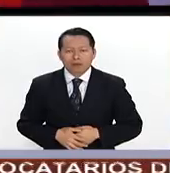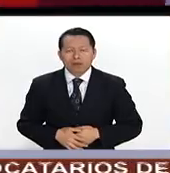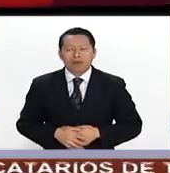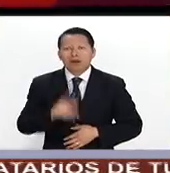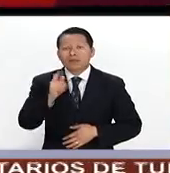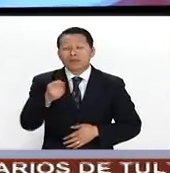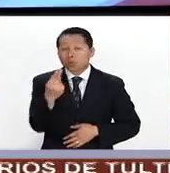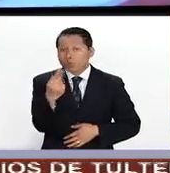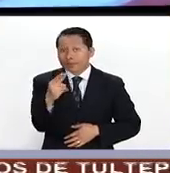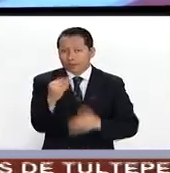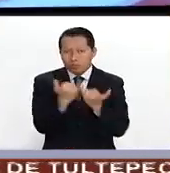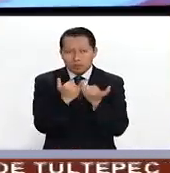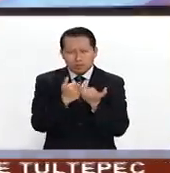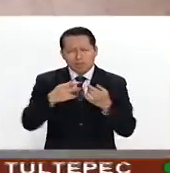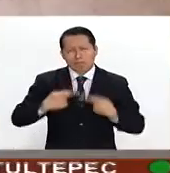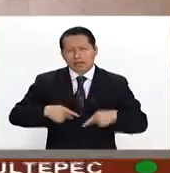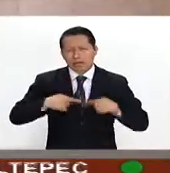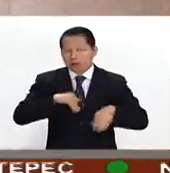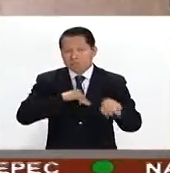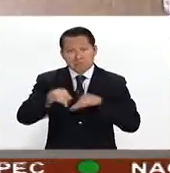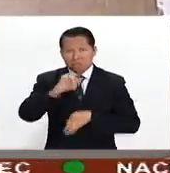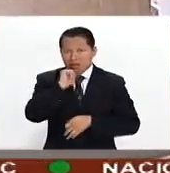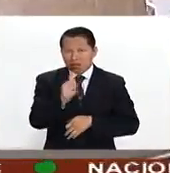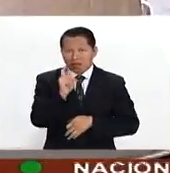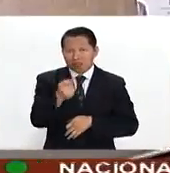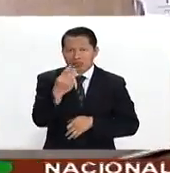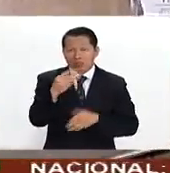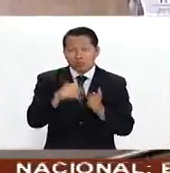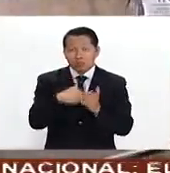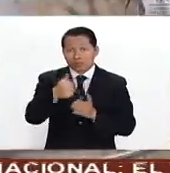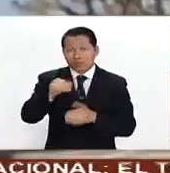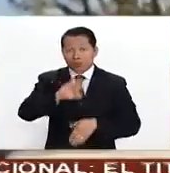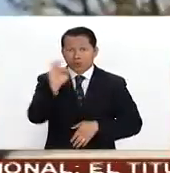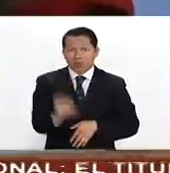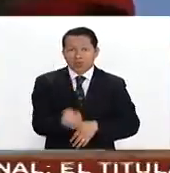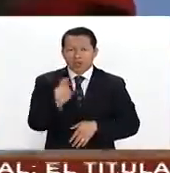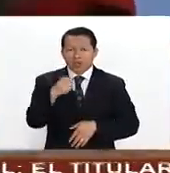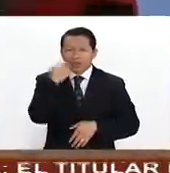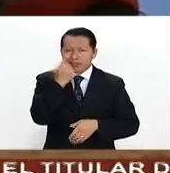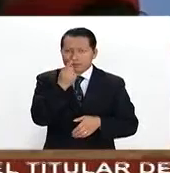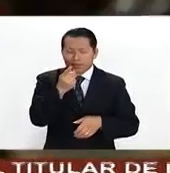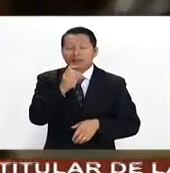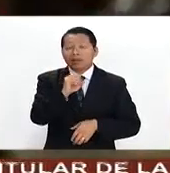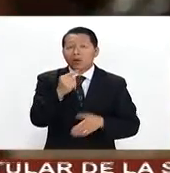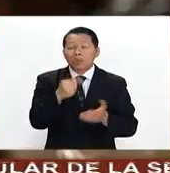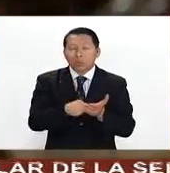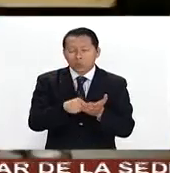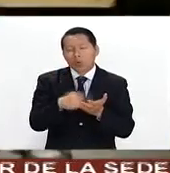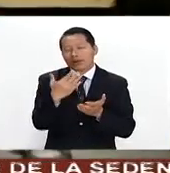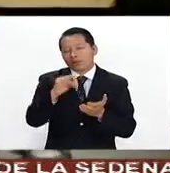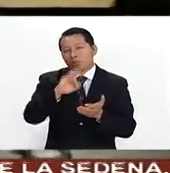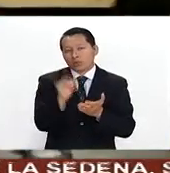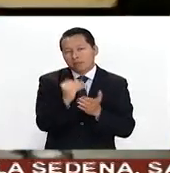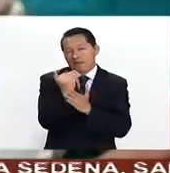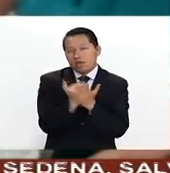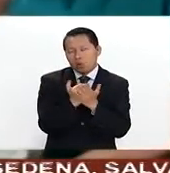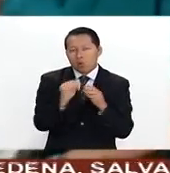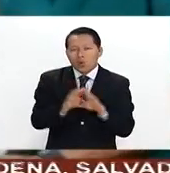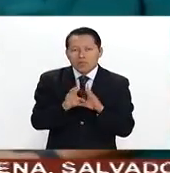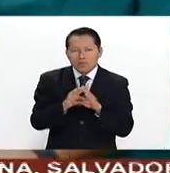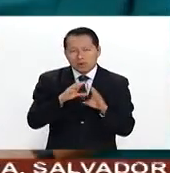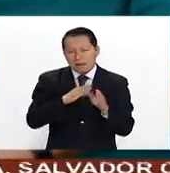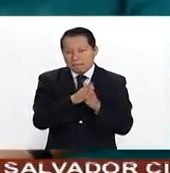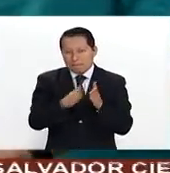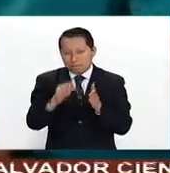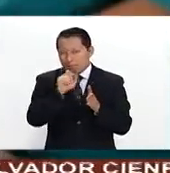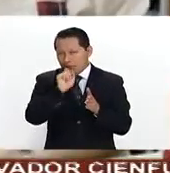Durante noviembre, la tasa de desempleo en México se ubicó en 3.6%, es decir, 0.5 puntos por debajo de lo que reporta en el mismo